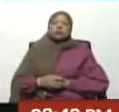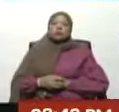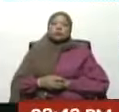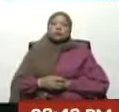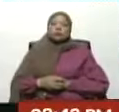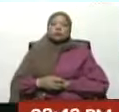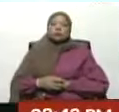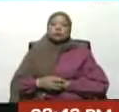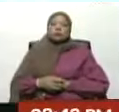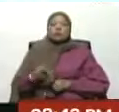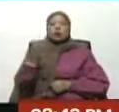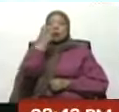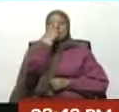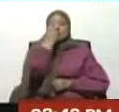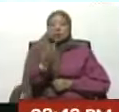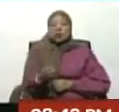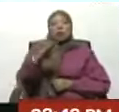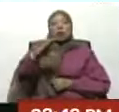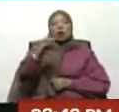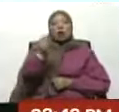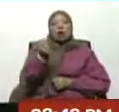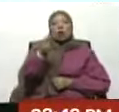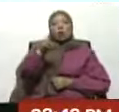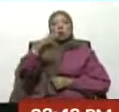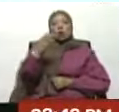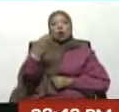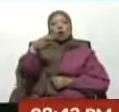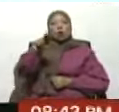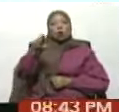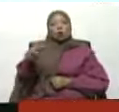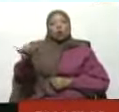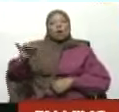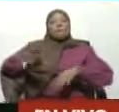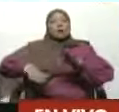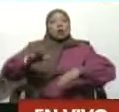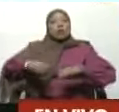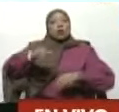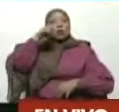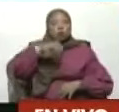cuando fuimos a Caucagua, se me acercaron unas mujeres y me dijeron, mira, Maduro,